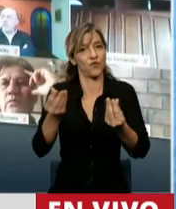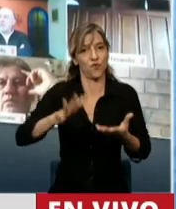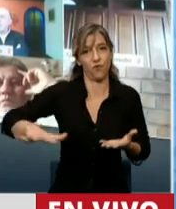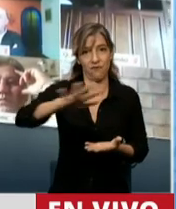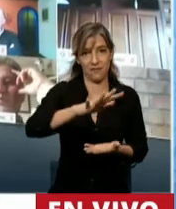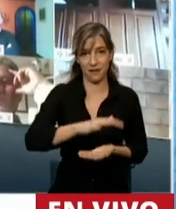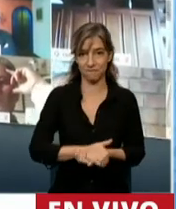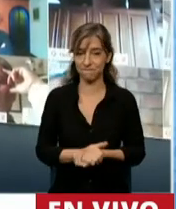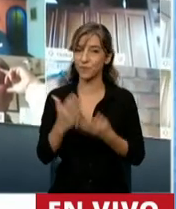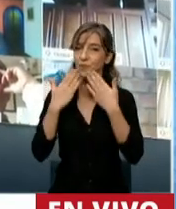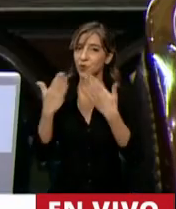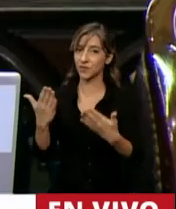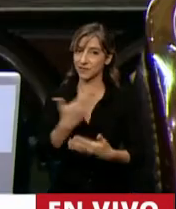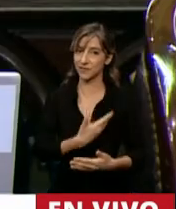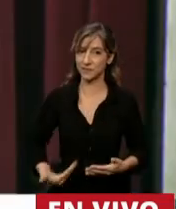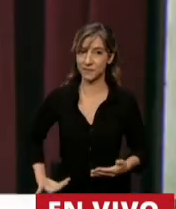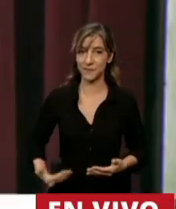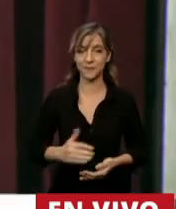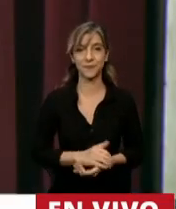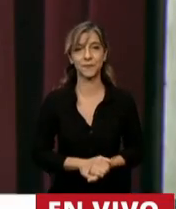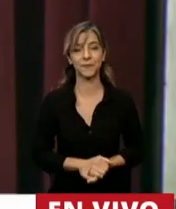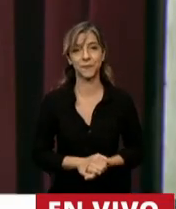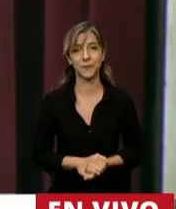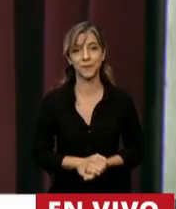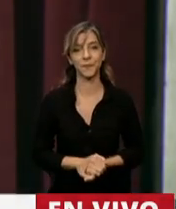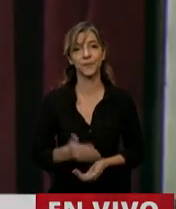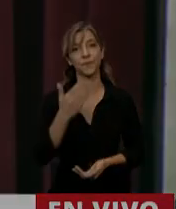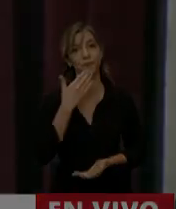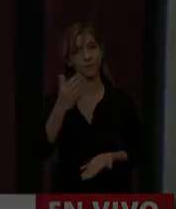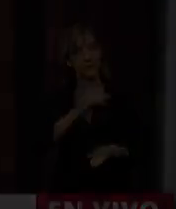presidente. Gracias, diputado Cristian Adrián Ritondo.